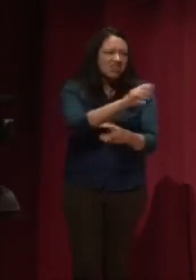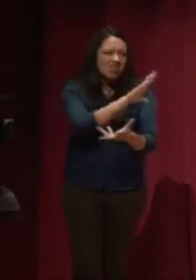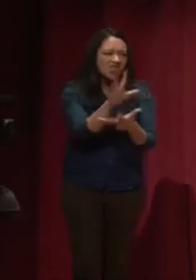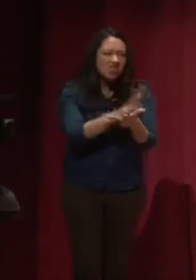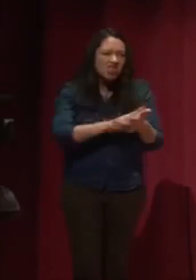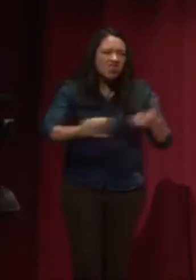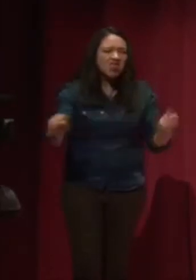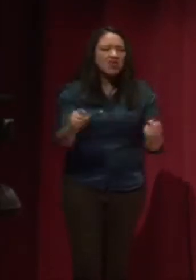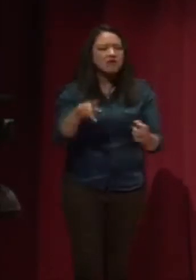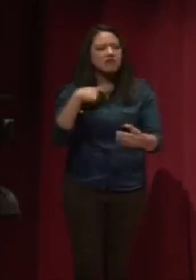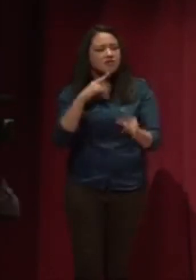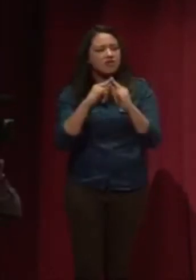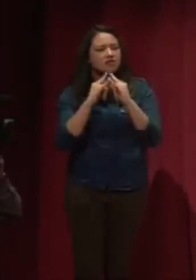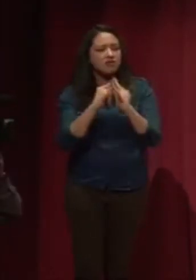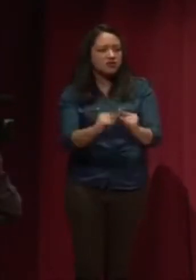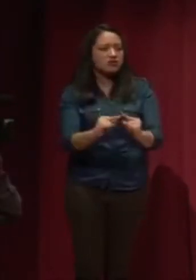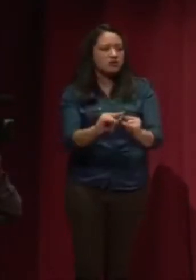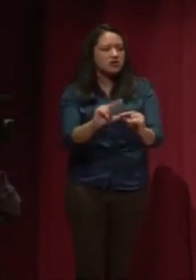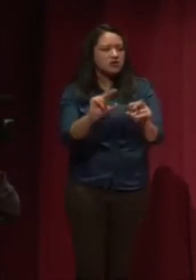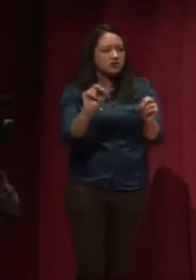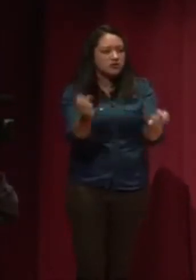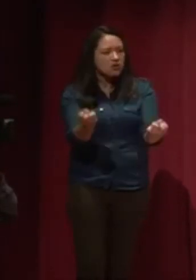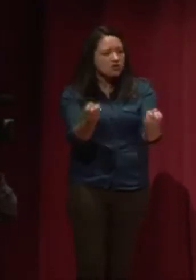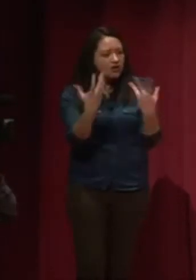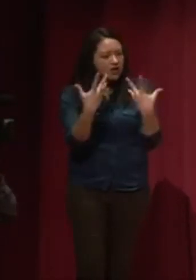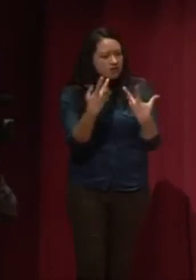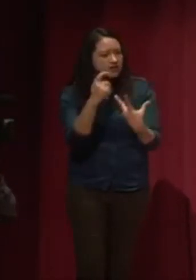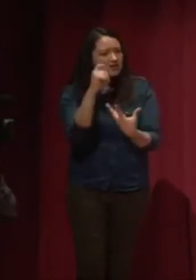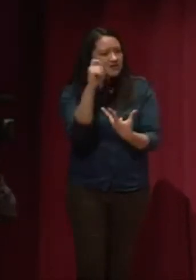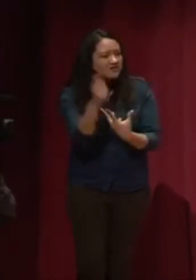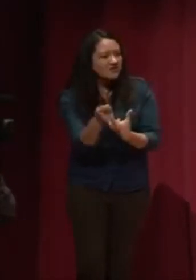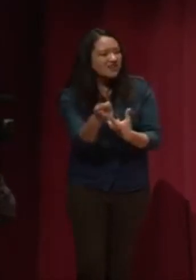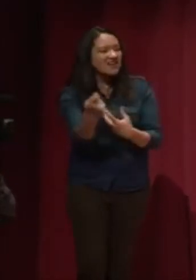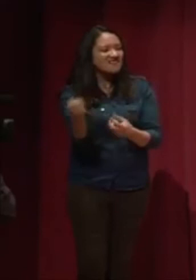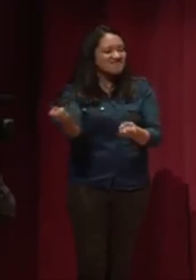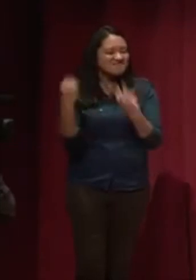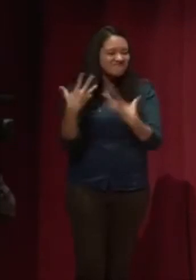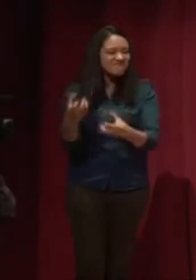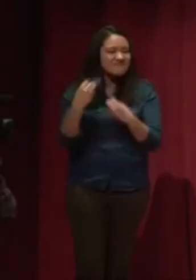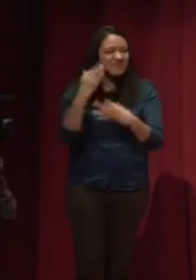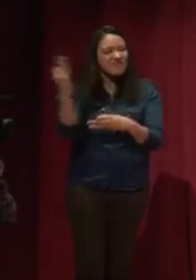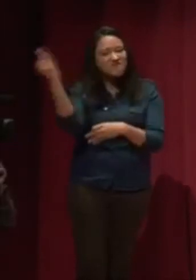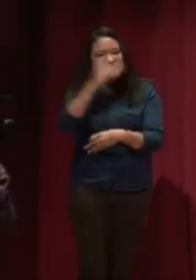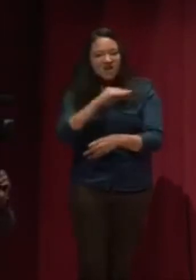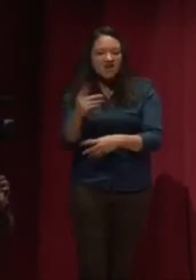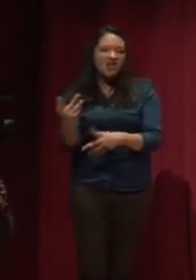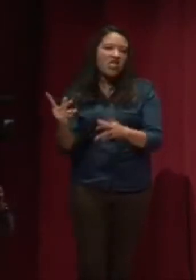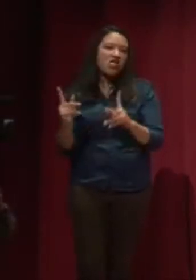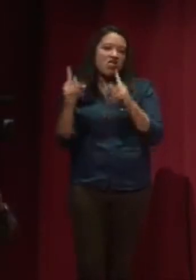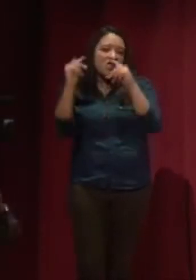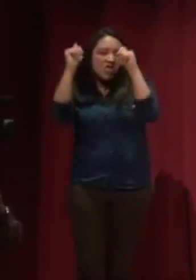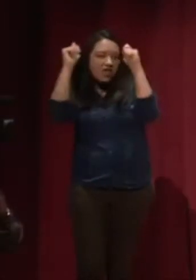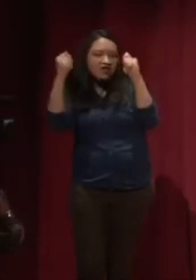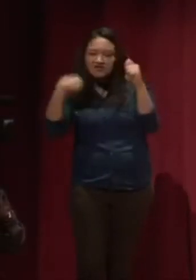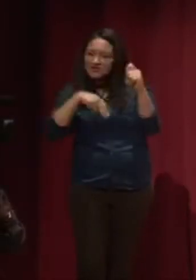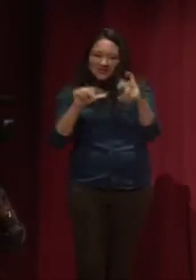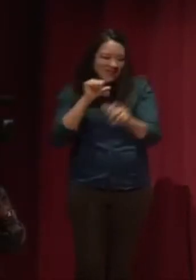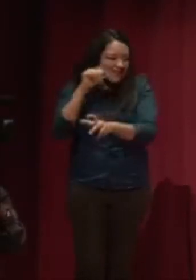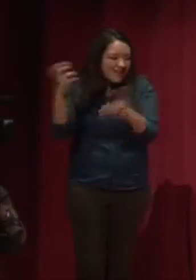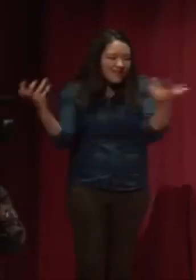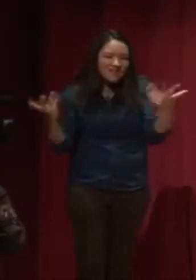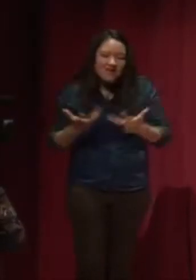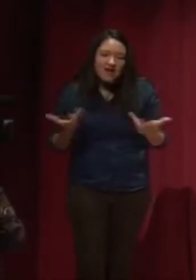tianguis, y al no dejarnos es que nos hacen acusaciones falsas y nos acusan de delitos que no